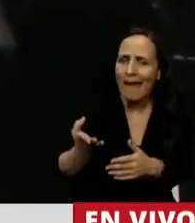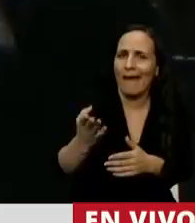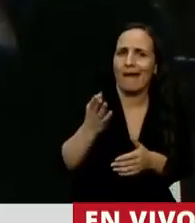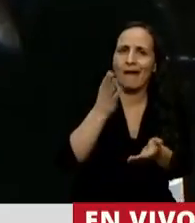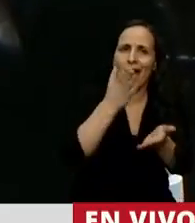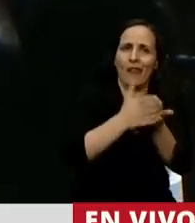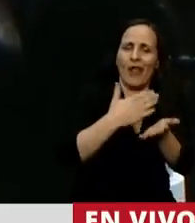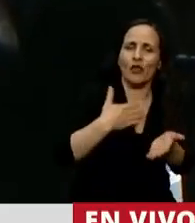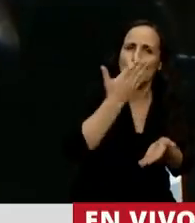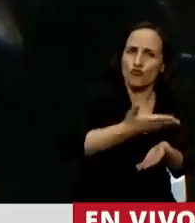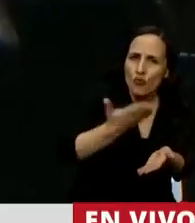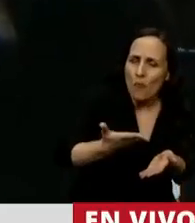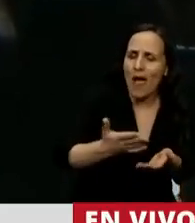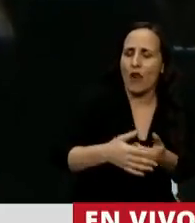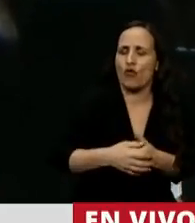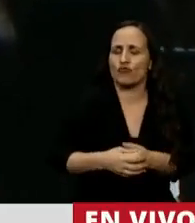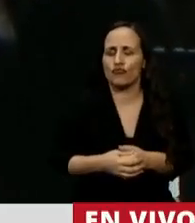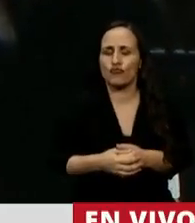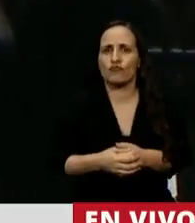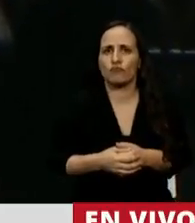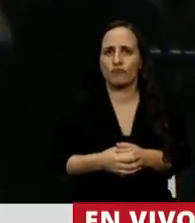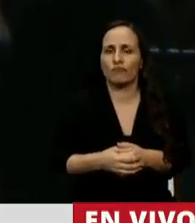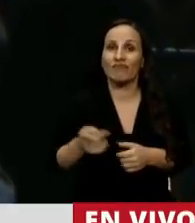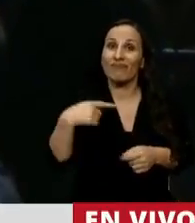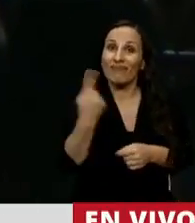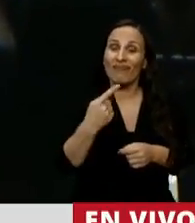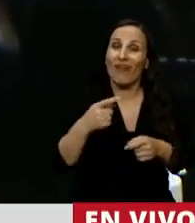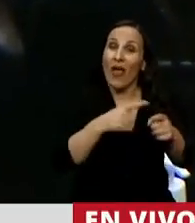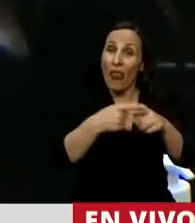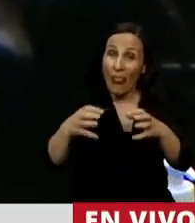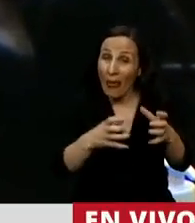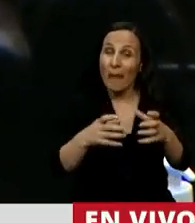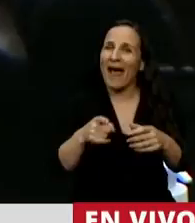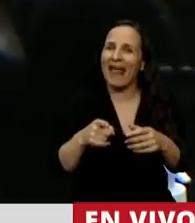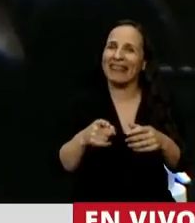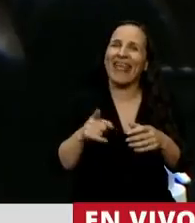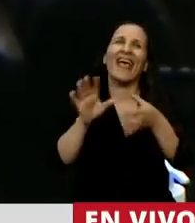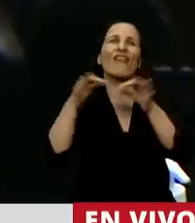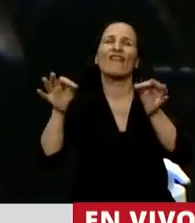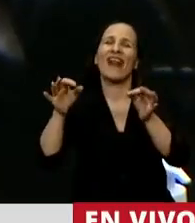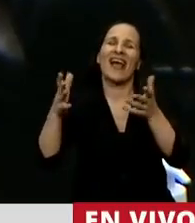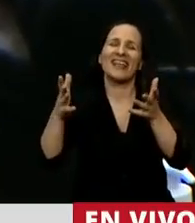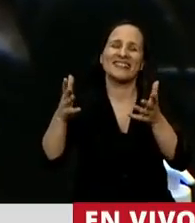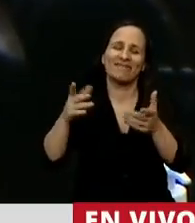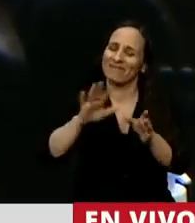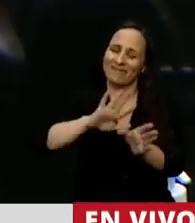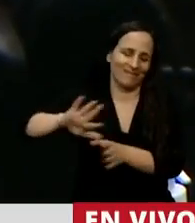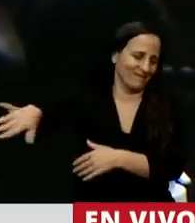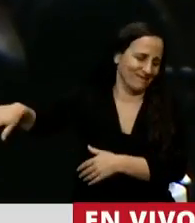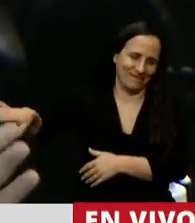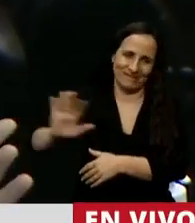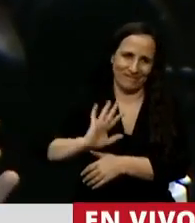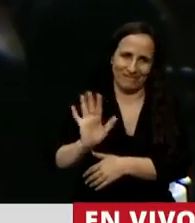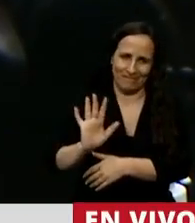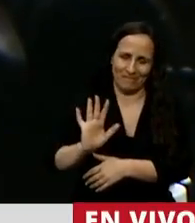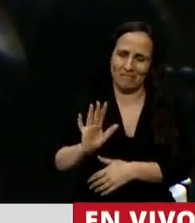que le haría muy bien a nuestro debate que empezáramos por despejar algunas de esas falacias. También decir que celebro